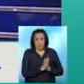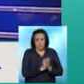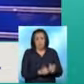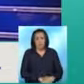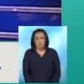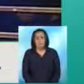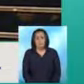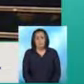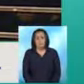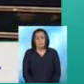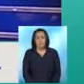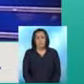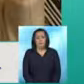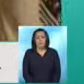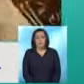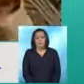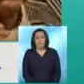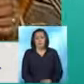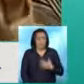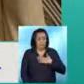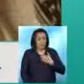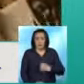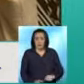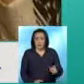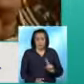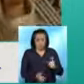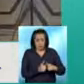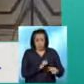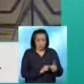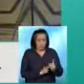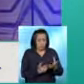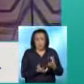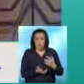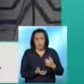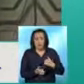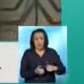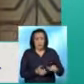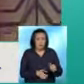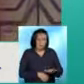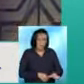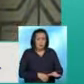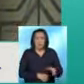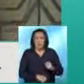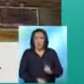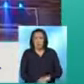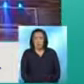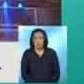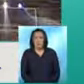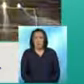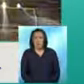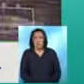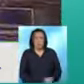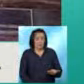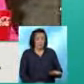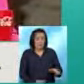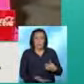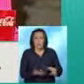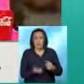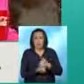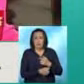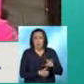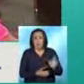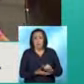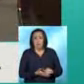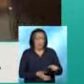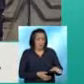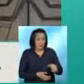eso, que mis hijos no sufran, y no quiero que sufra la chiquilla, la niña, que era el amor de su vida,